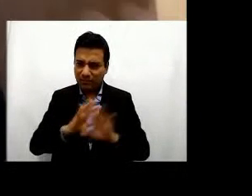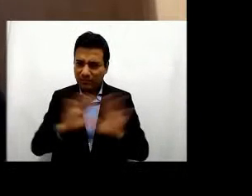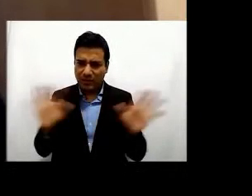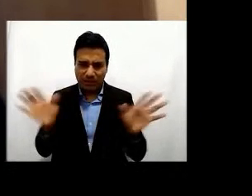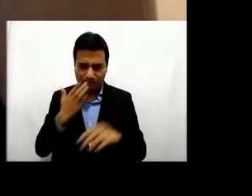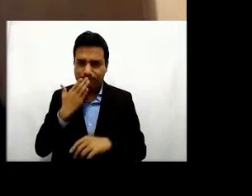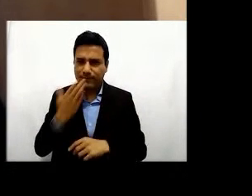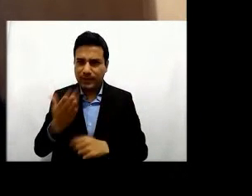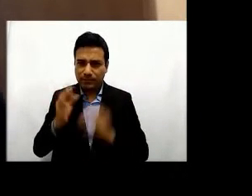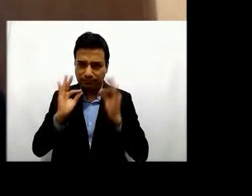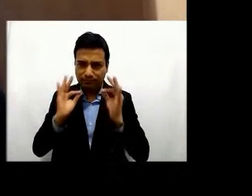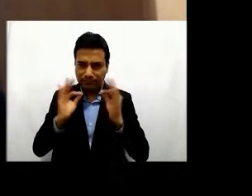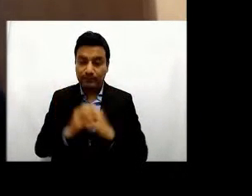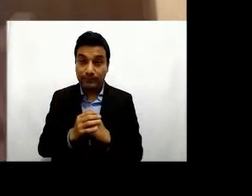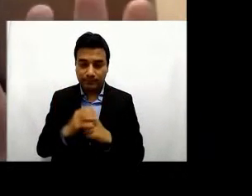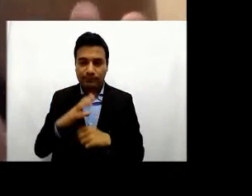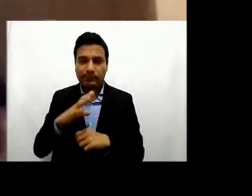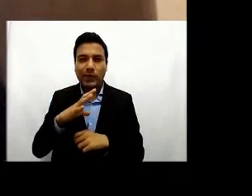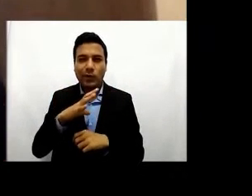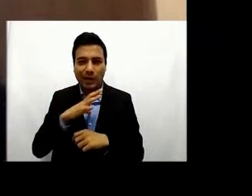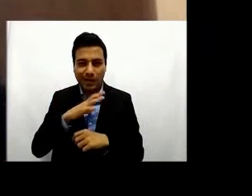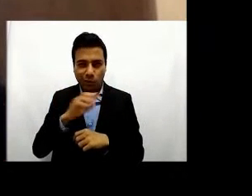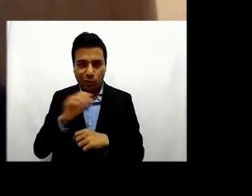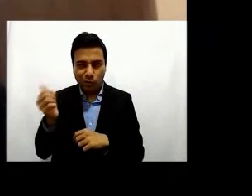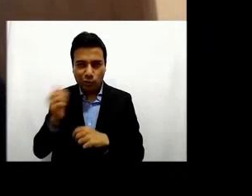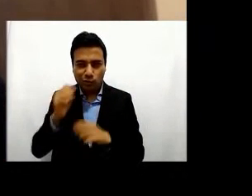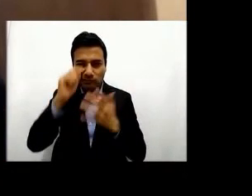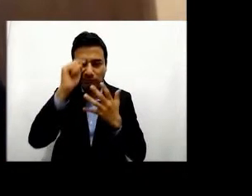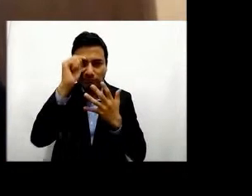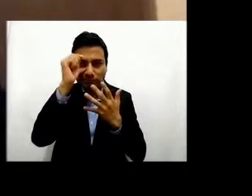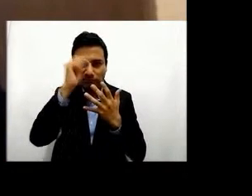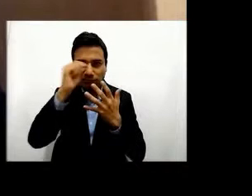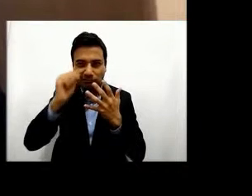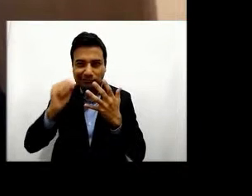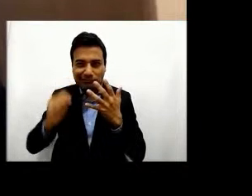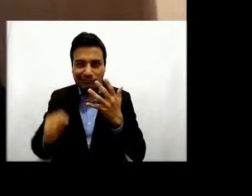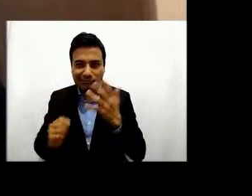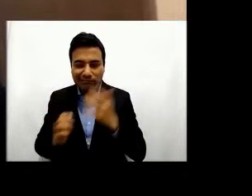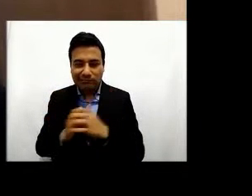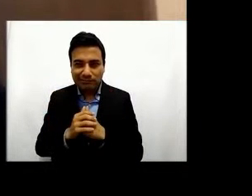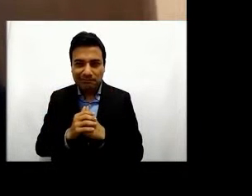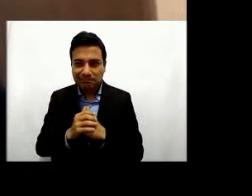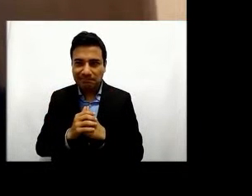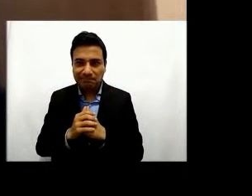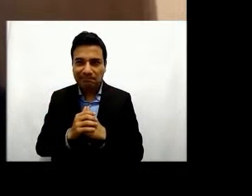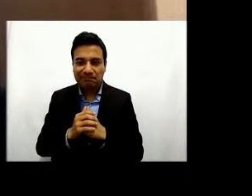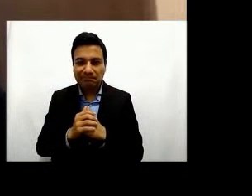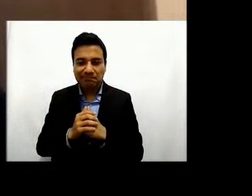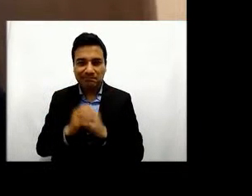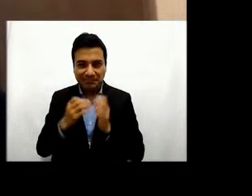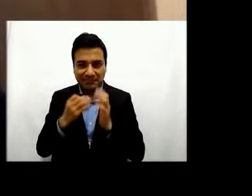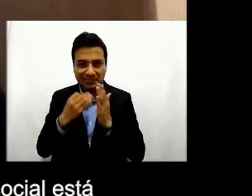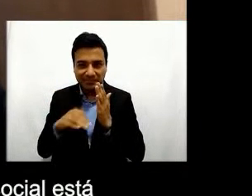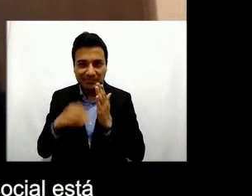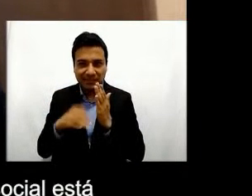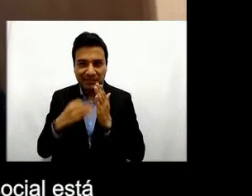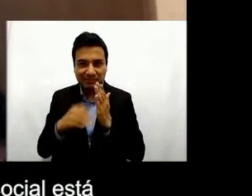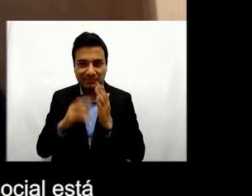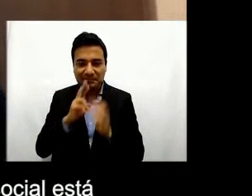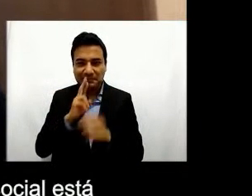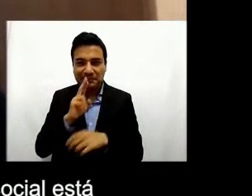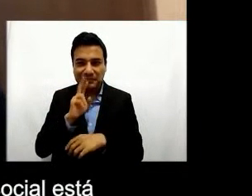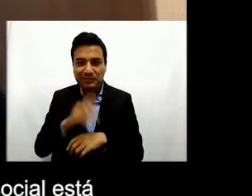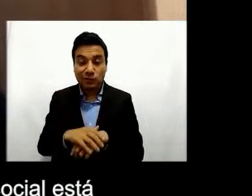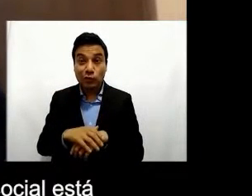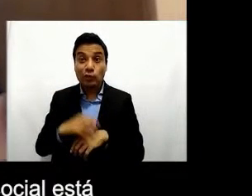otros circuitos en donde esa noción realmente se ejerce más bien poco. Yo creo que